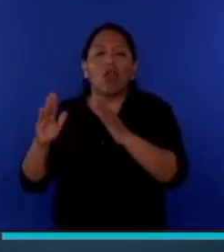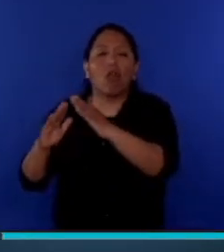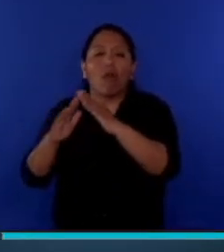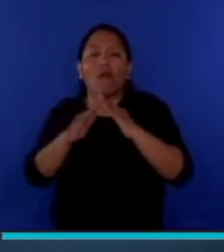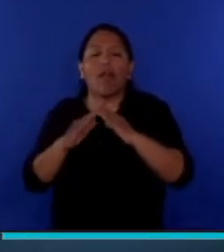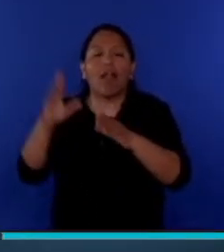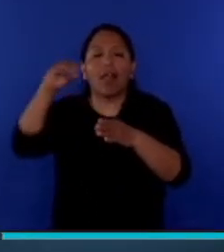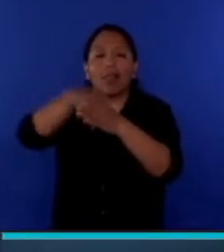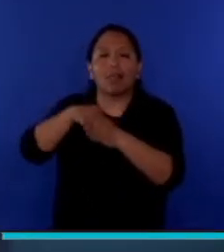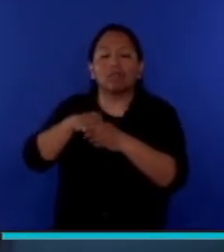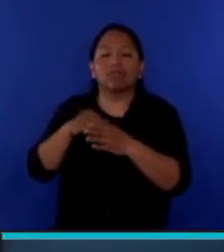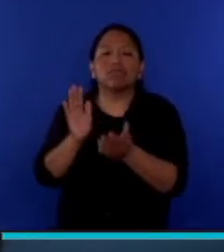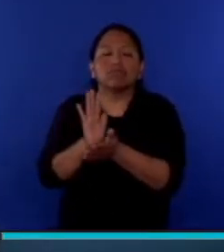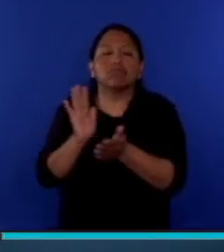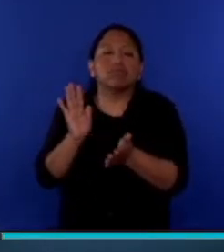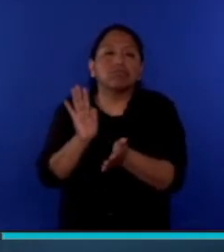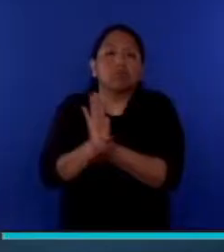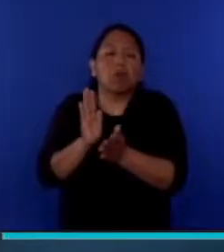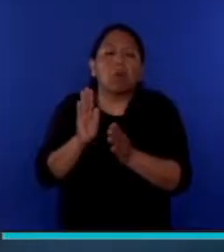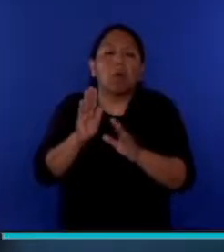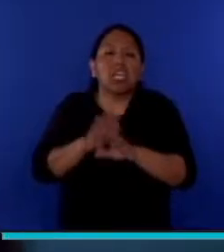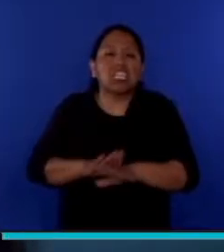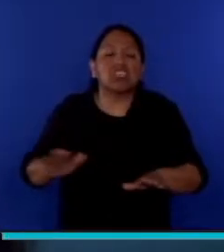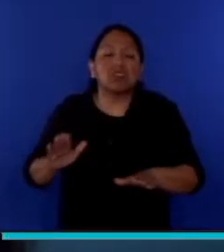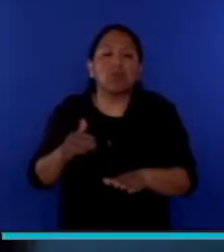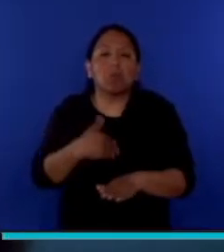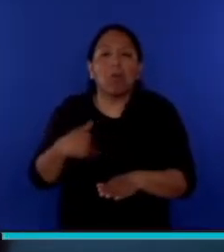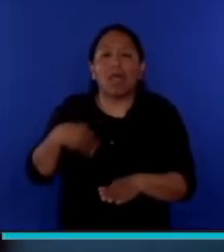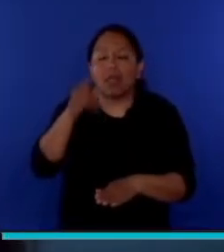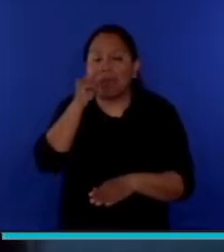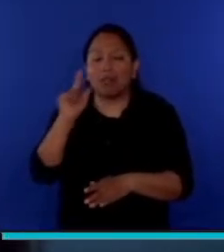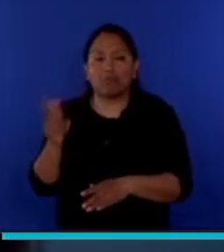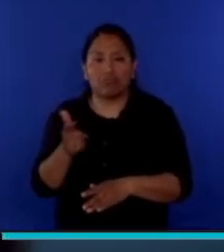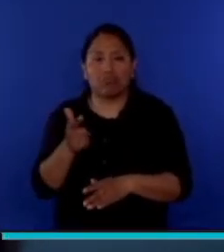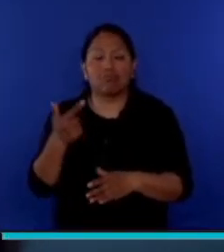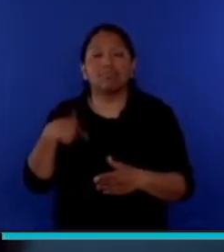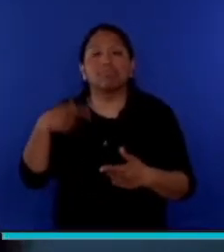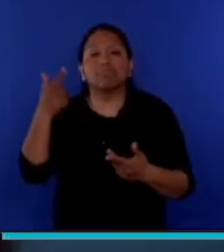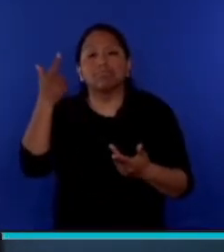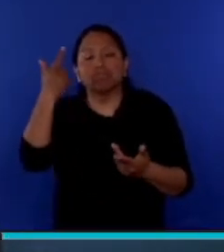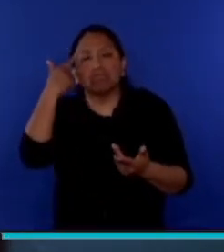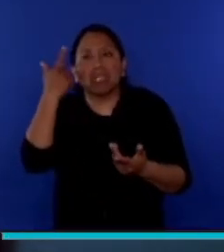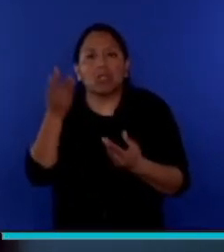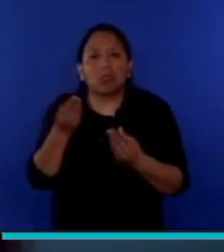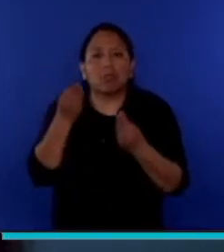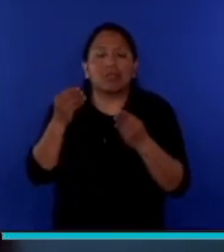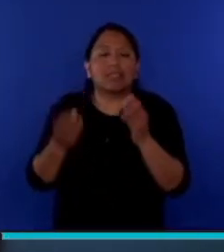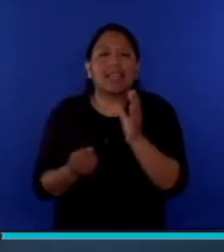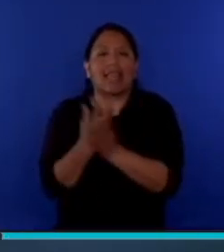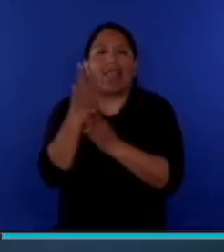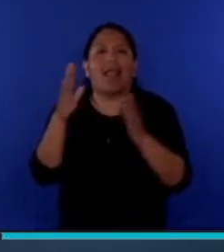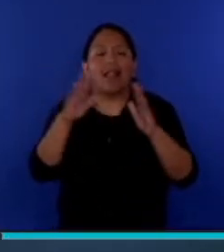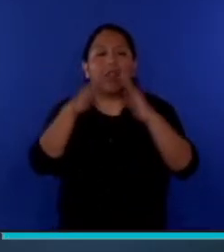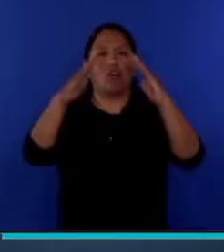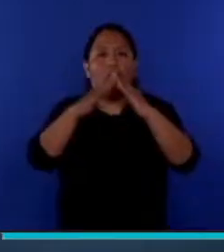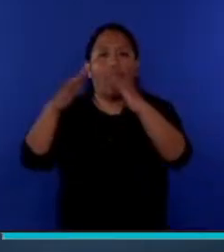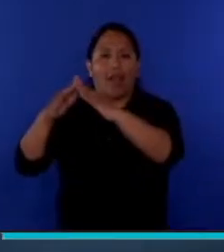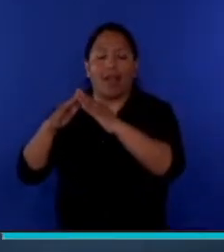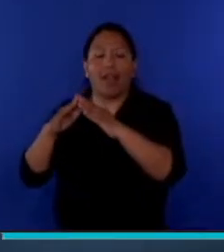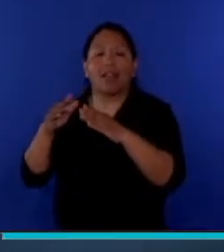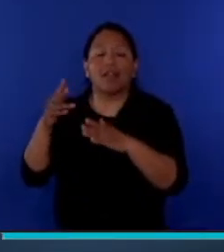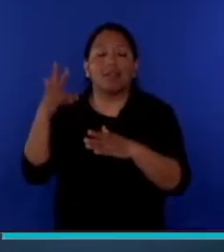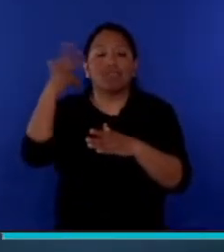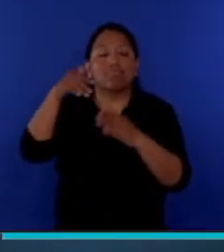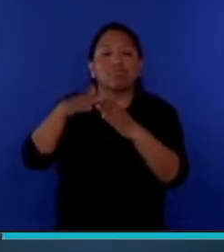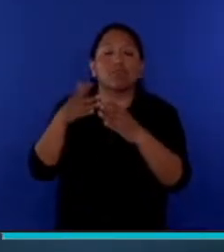convivenciales viven niños huérfanos, ¿no? Que es un poco el concepto original de por qué nacieron los hogares. Bueno, sí, los hogares nacieron para aquellos